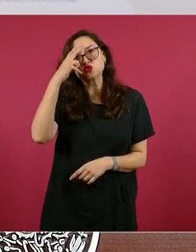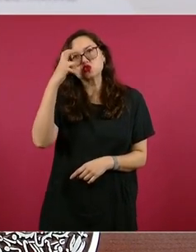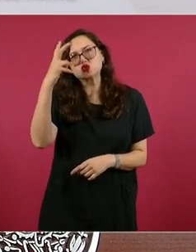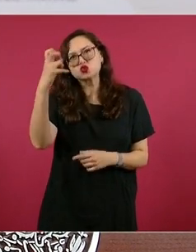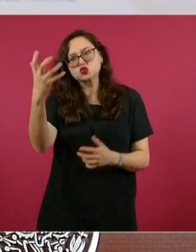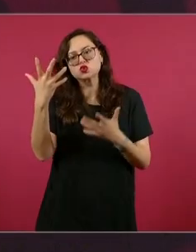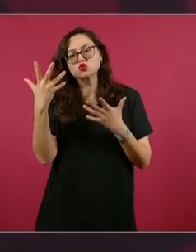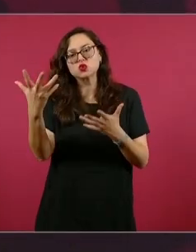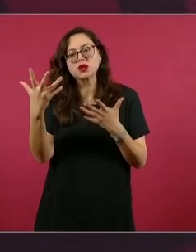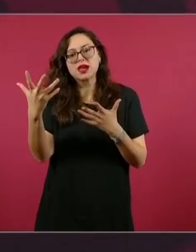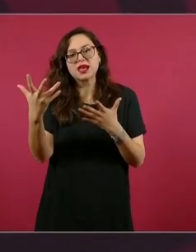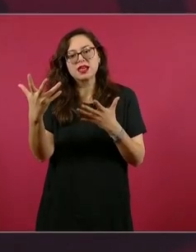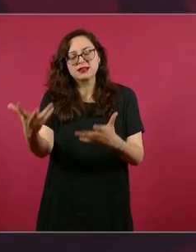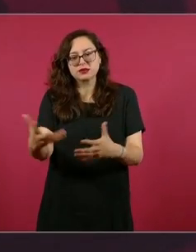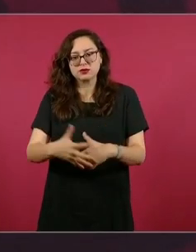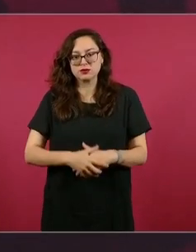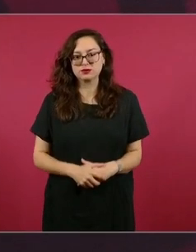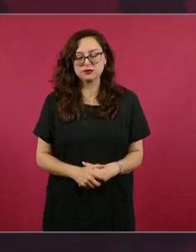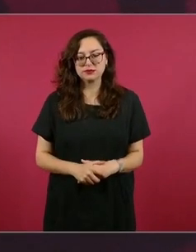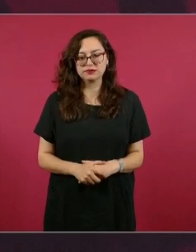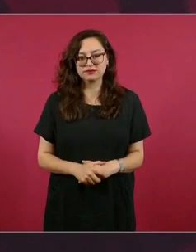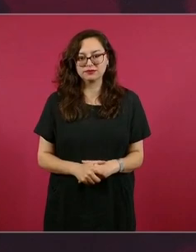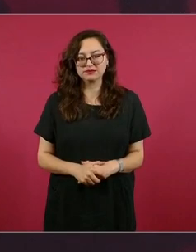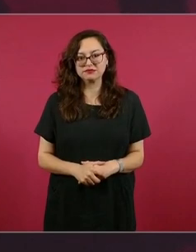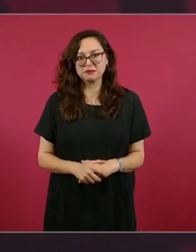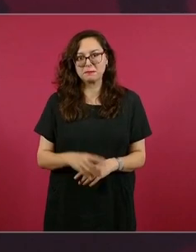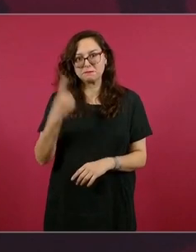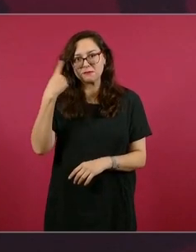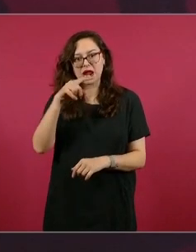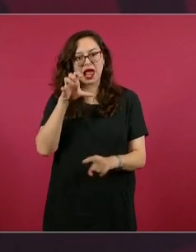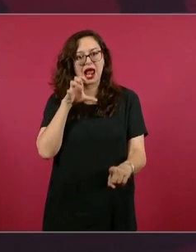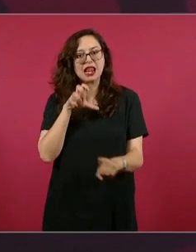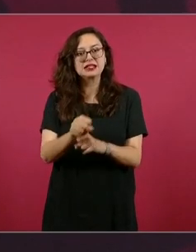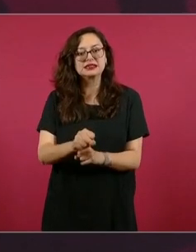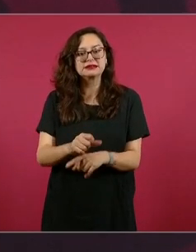hacer realidad los ideales.